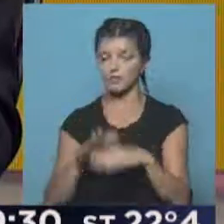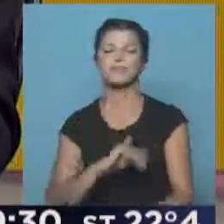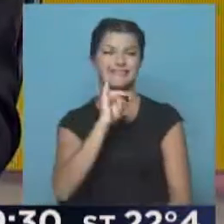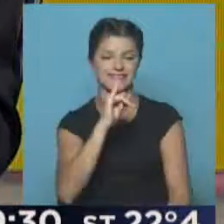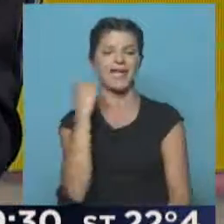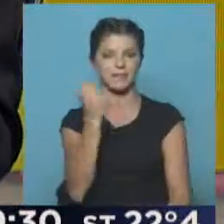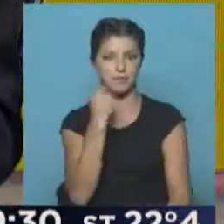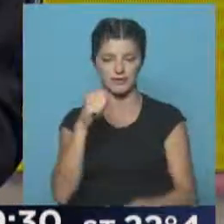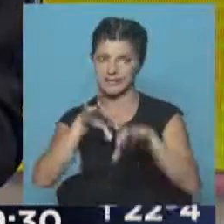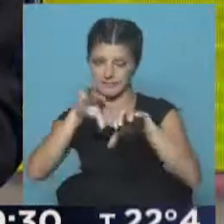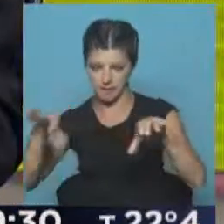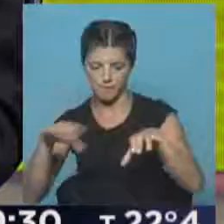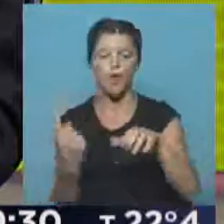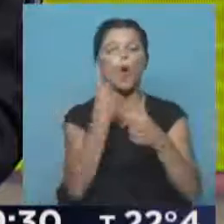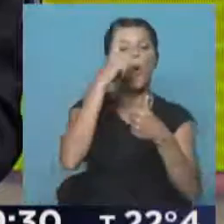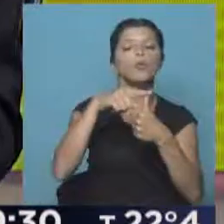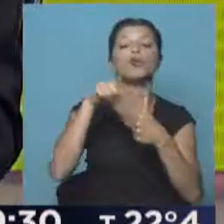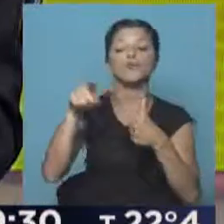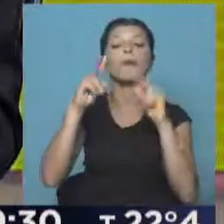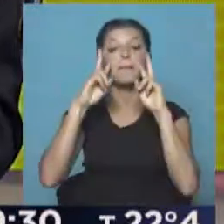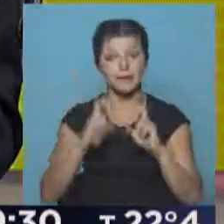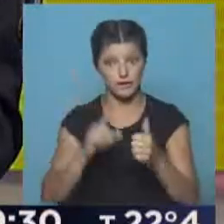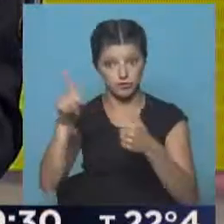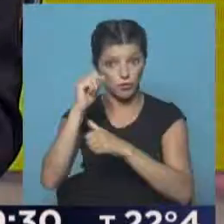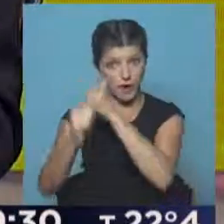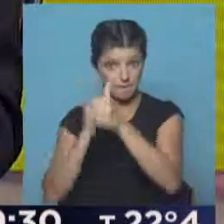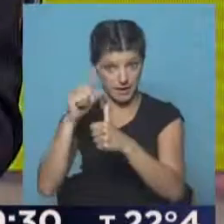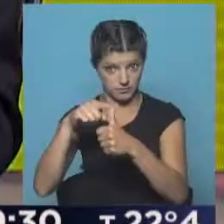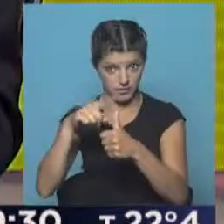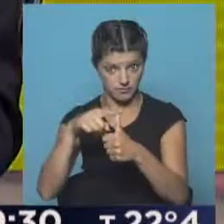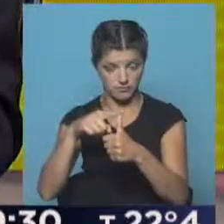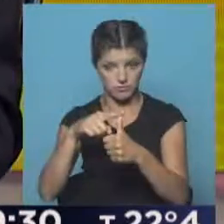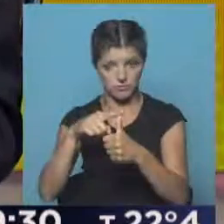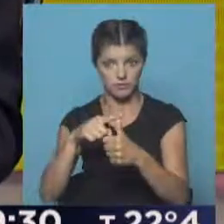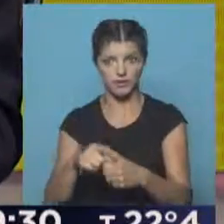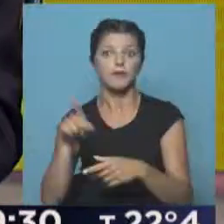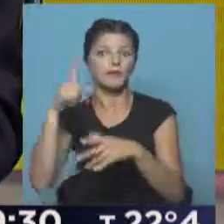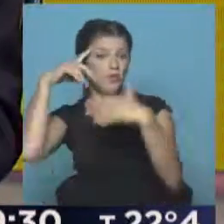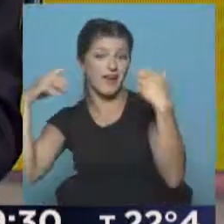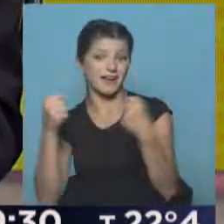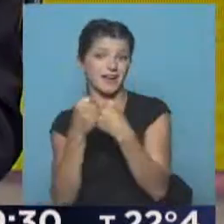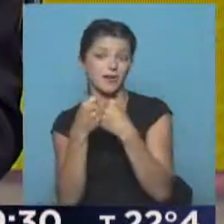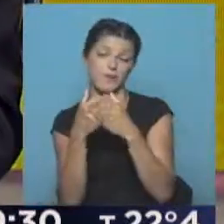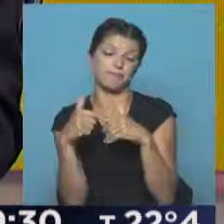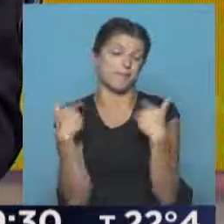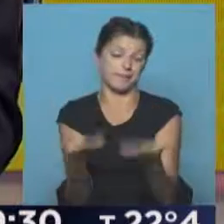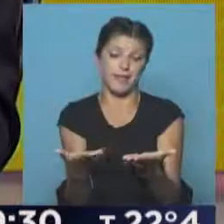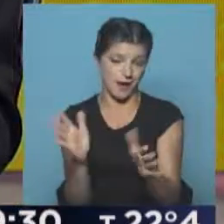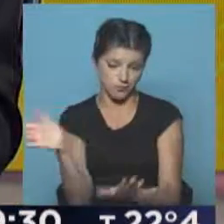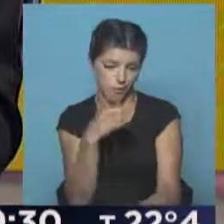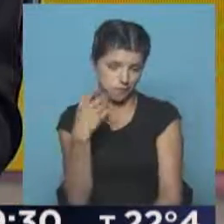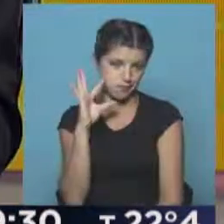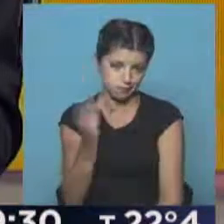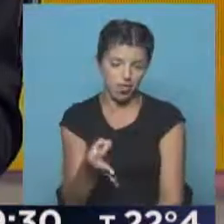establecer esta discriminación. Una es la causa estructural, que incluye a la empresa, un arreglo que a todas luces es muy ventajoso. En